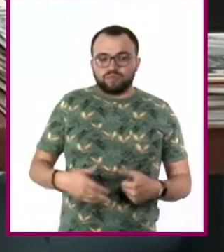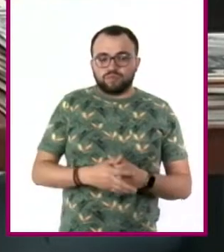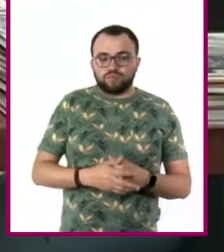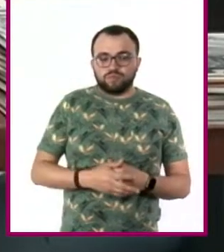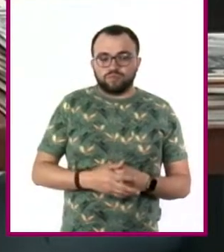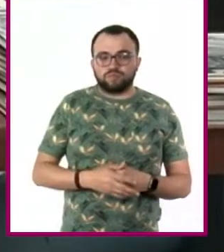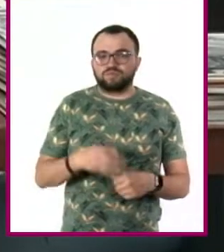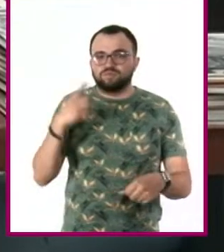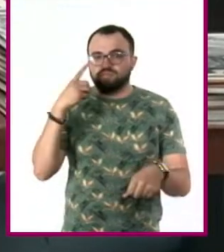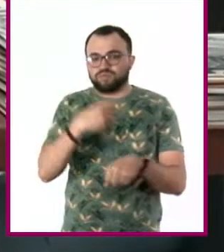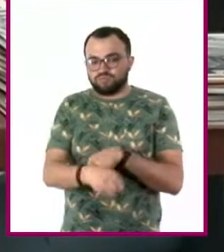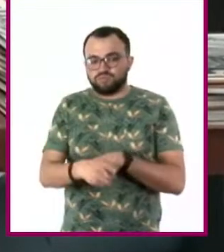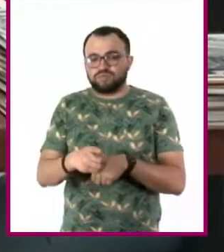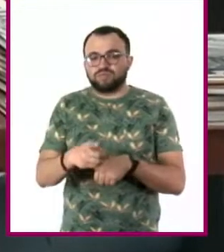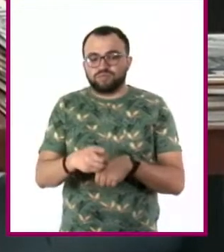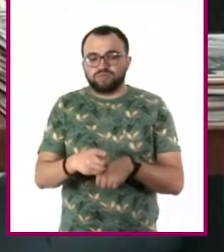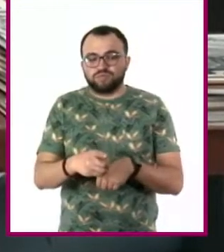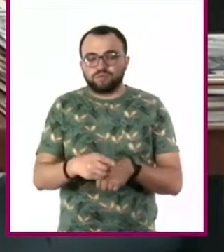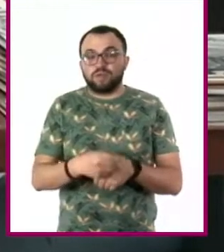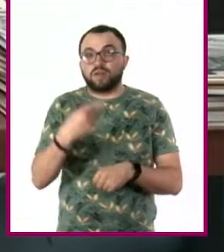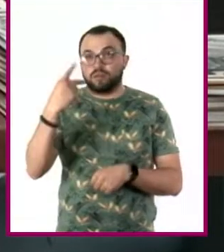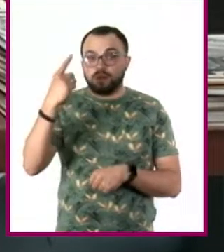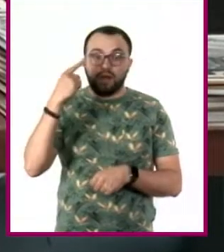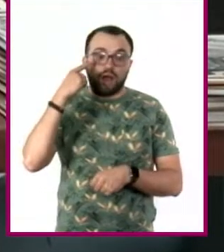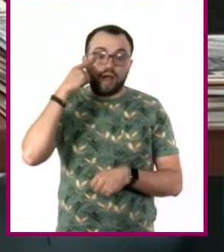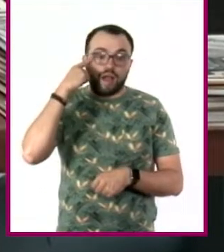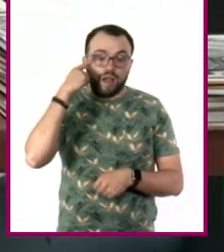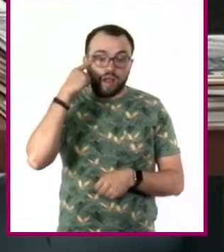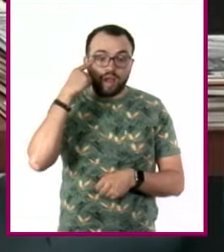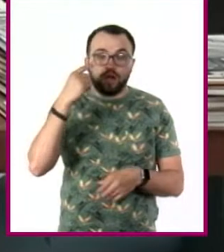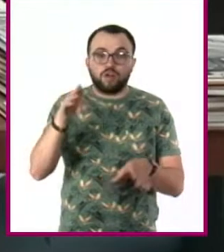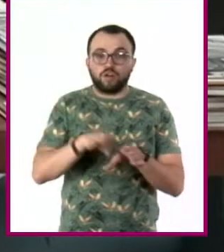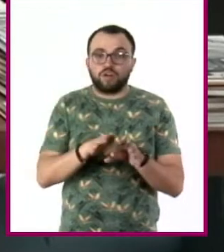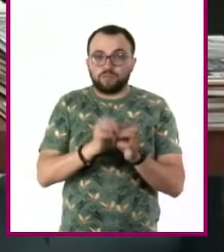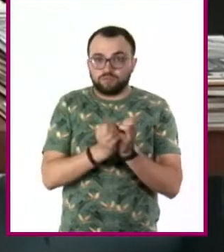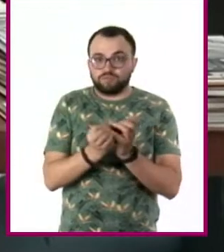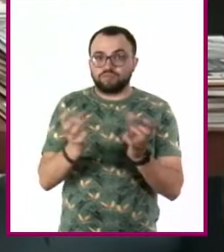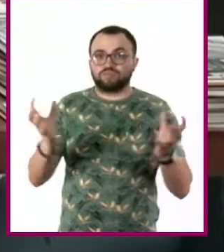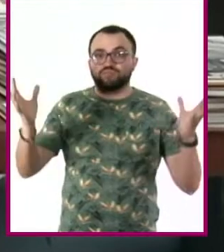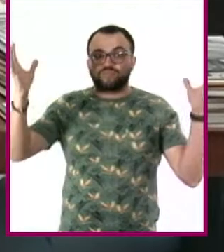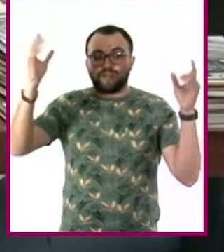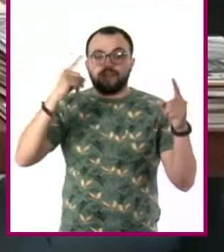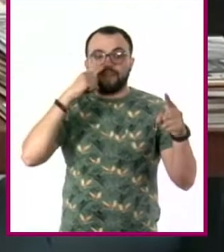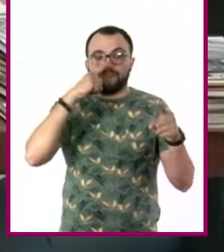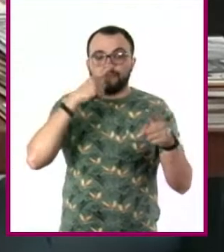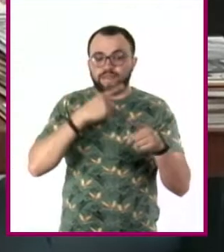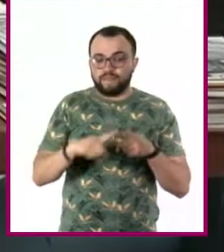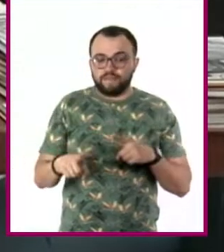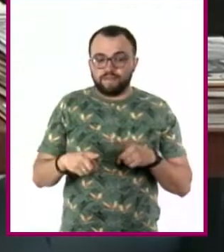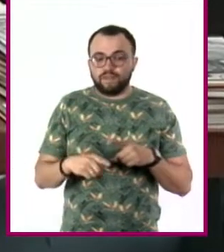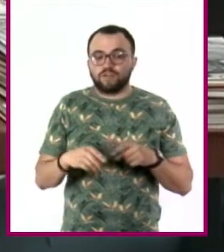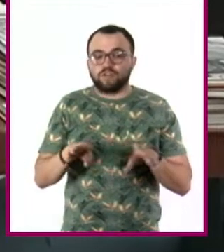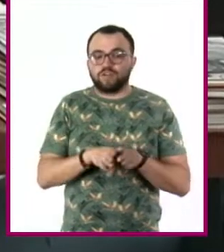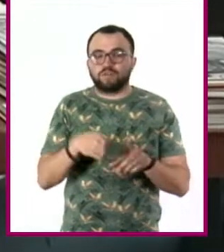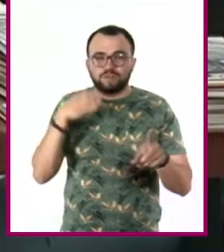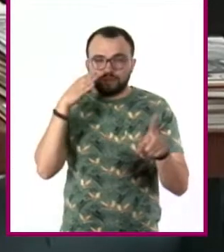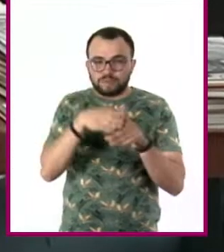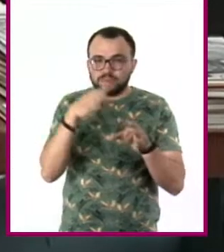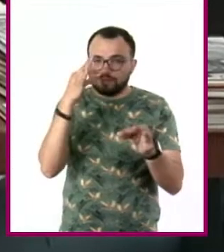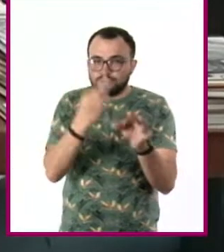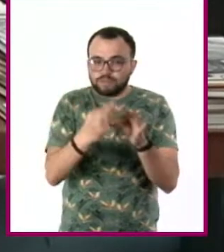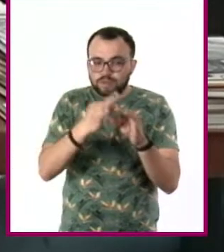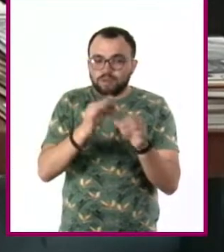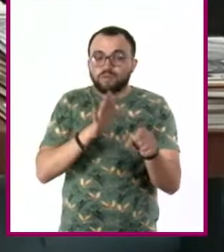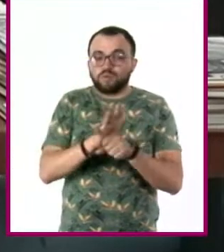conflictos violentos. En cambio, Japón enarbola la versión maximalista, que amplía y detalla las dimensiones de la seguridad